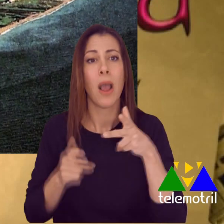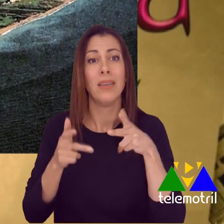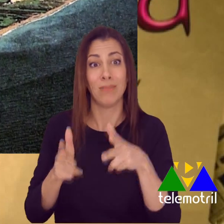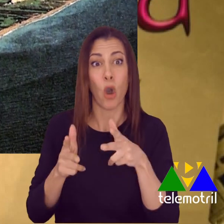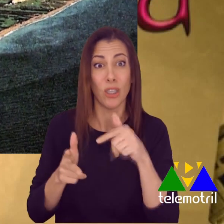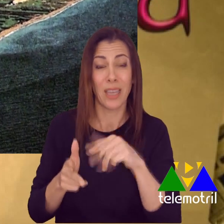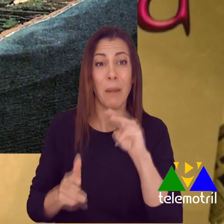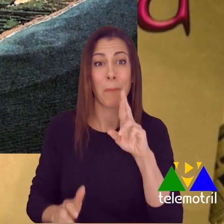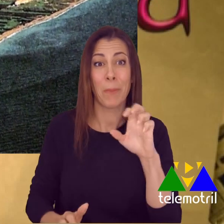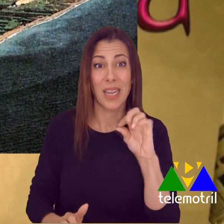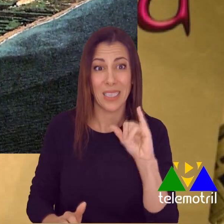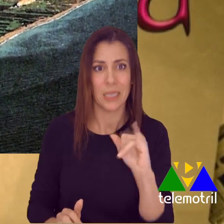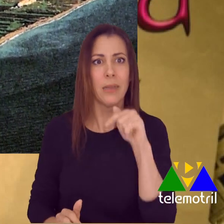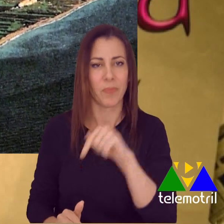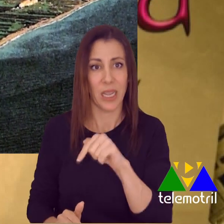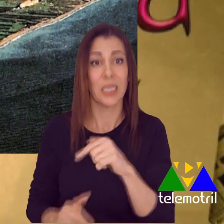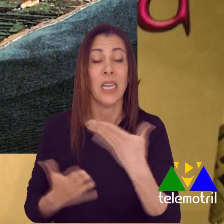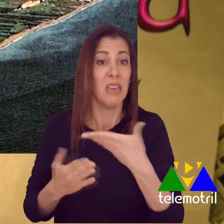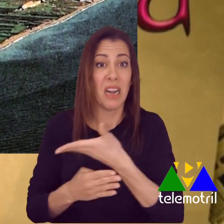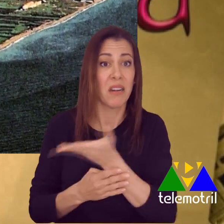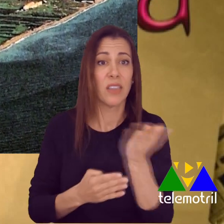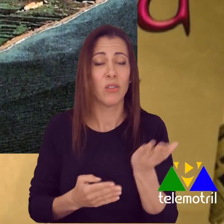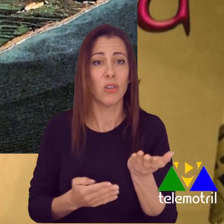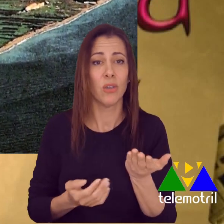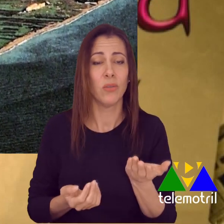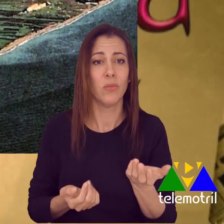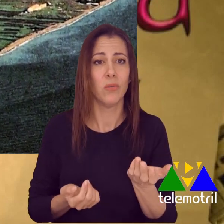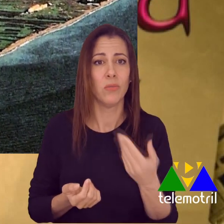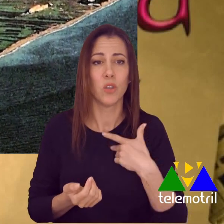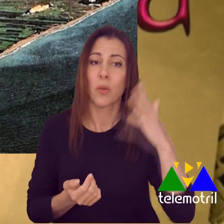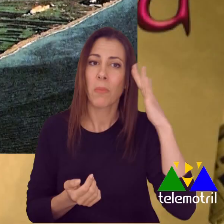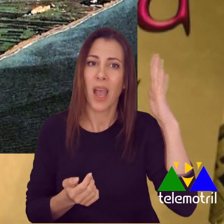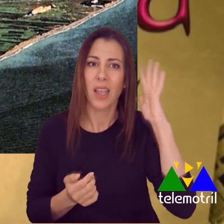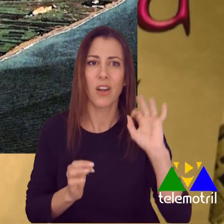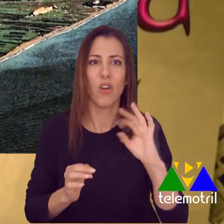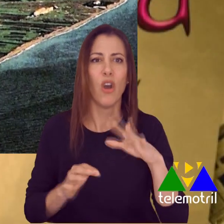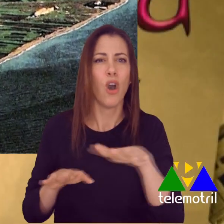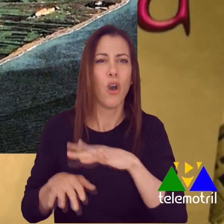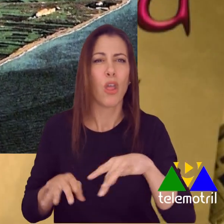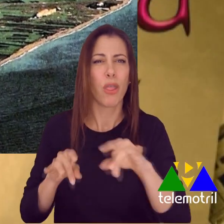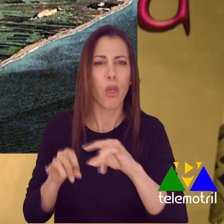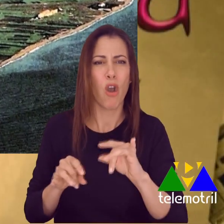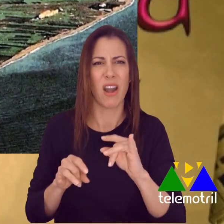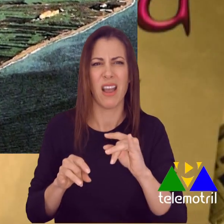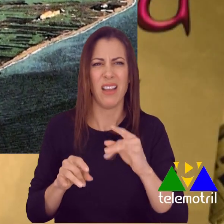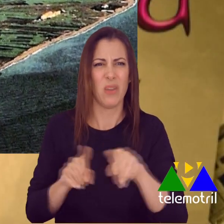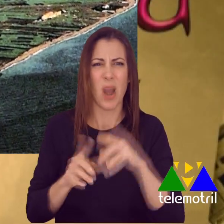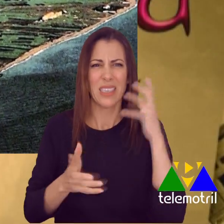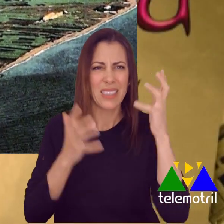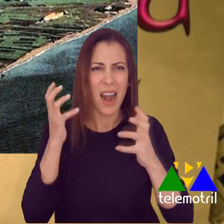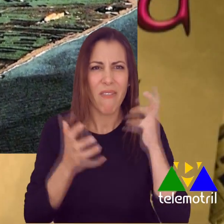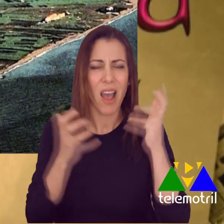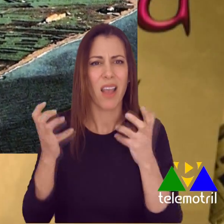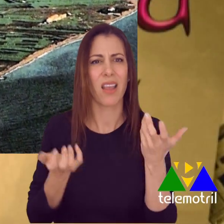Impresible, era la zona de las pesquerías de Motril. El resto, me imagino que eran zonas de charca, zonas salvajes, y